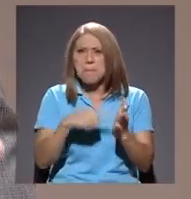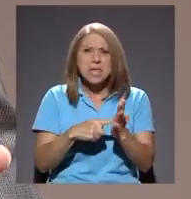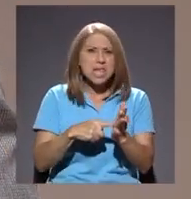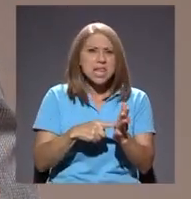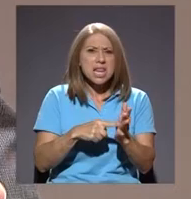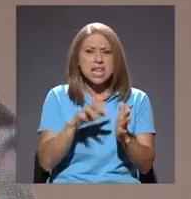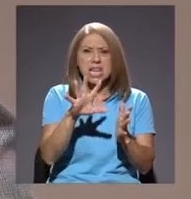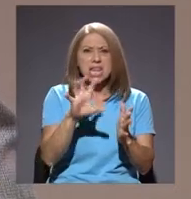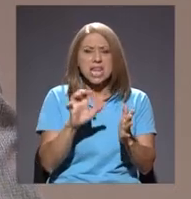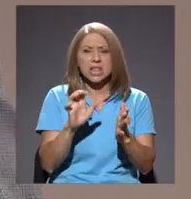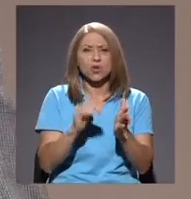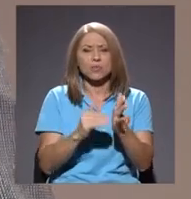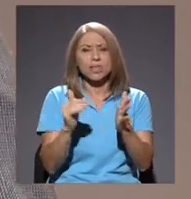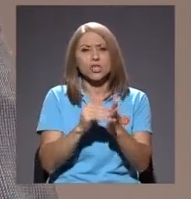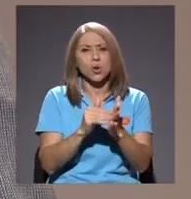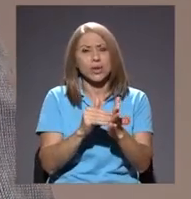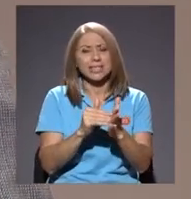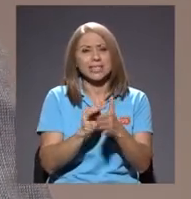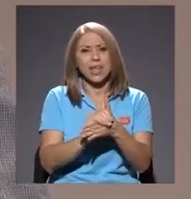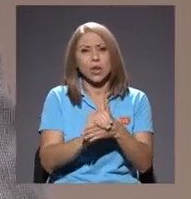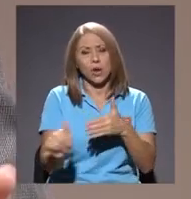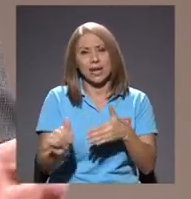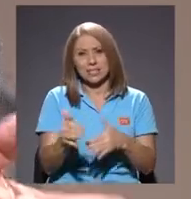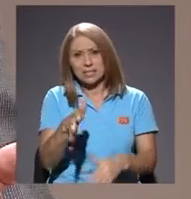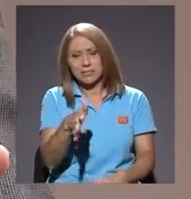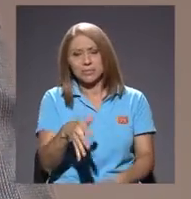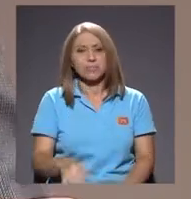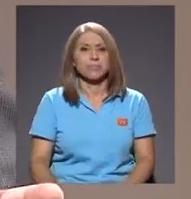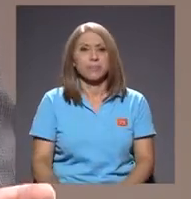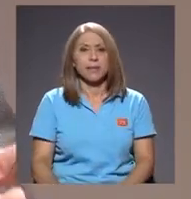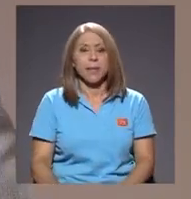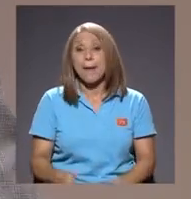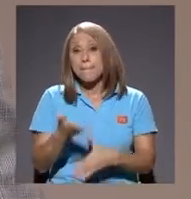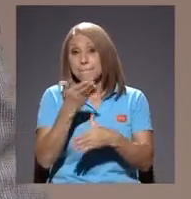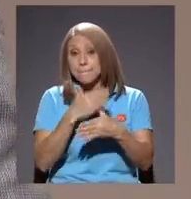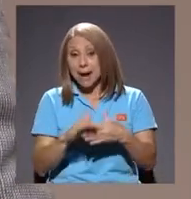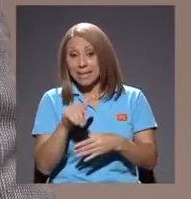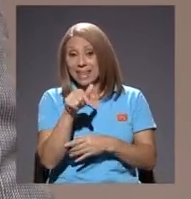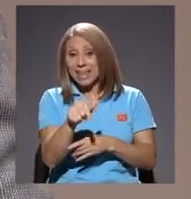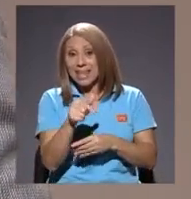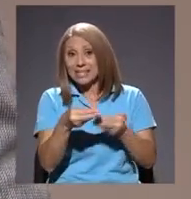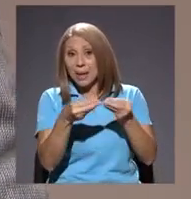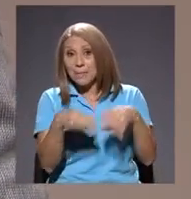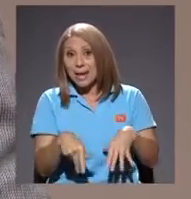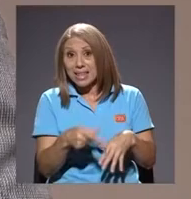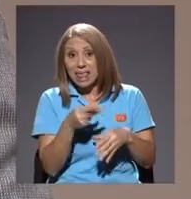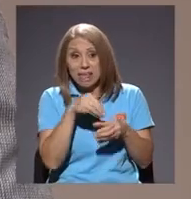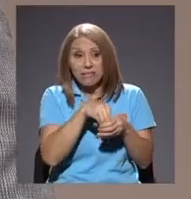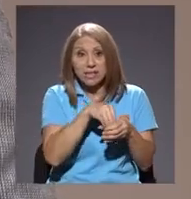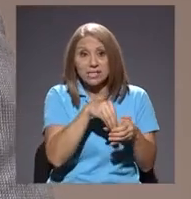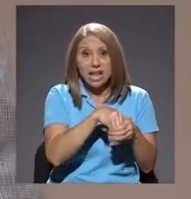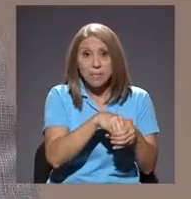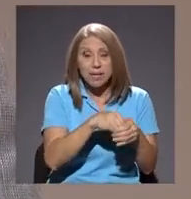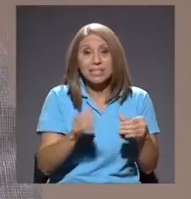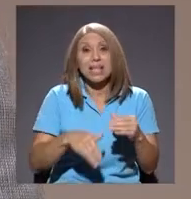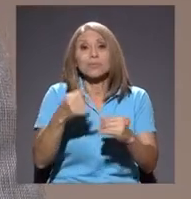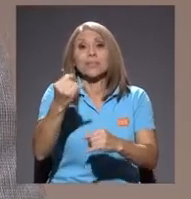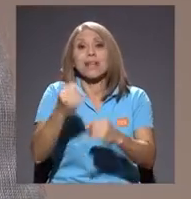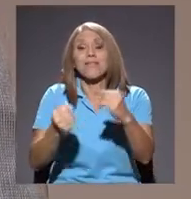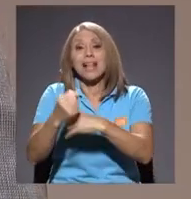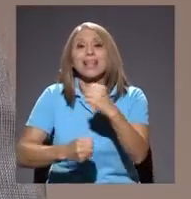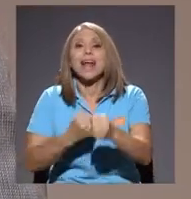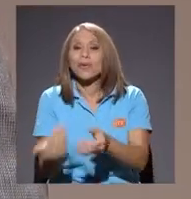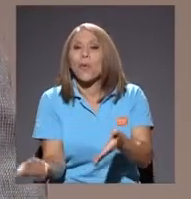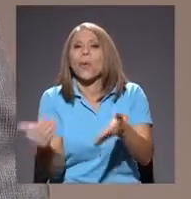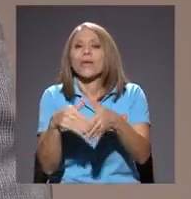como 140 mil 500 millones de dólares parte de eso es a perder reserva lo recuperaron al final del año porque el